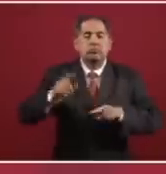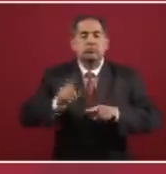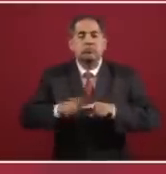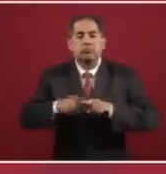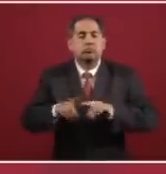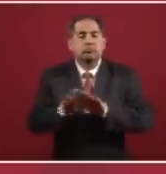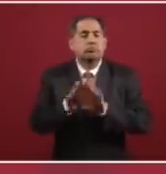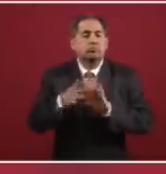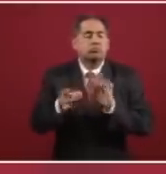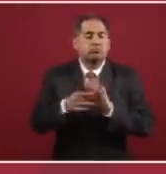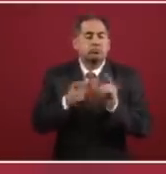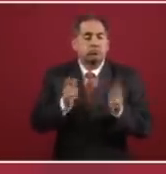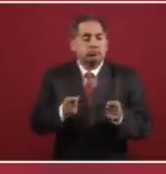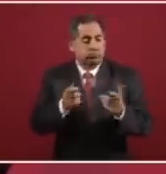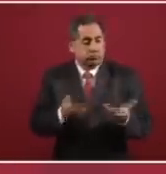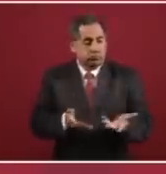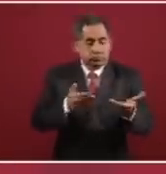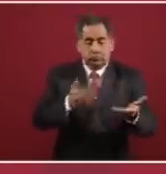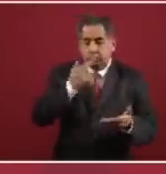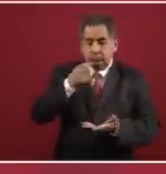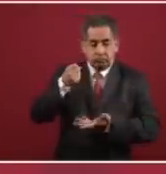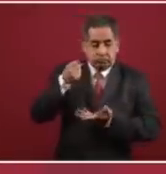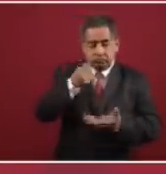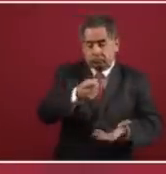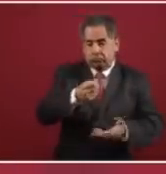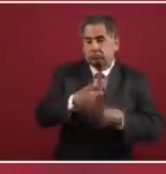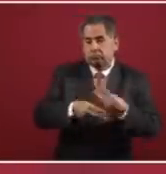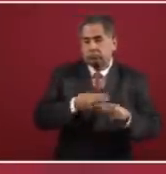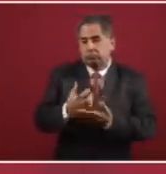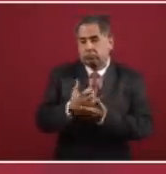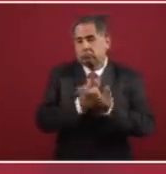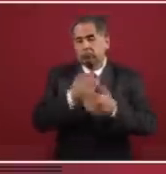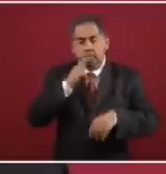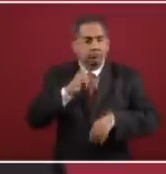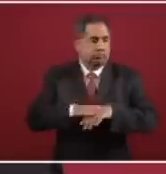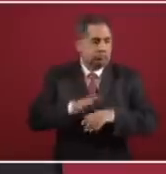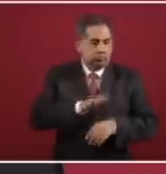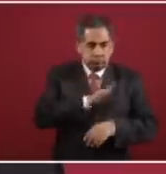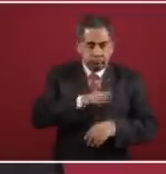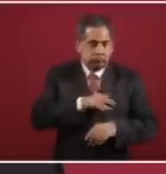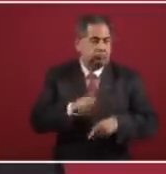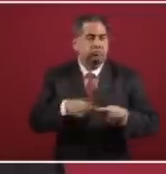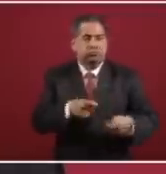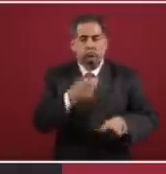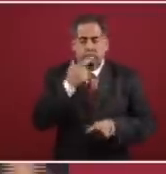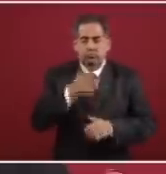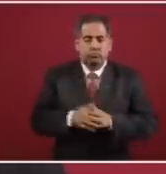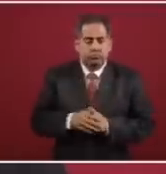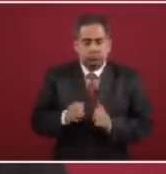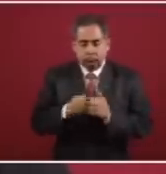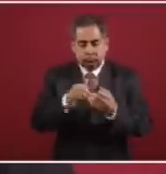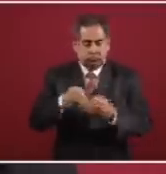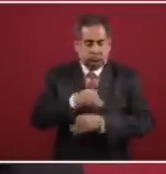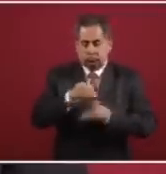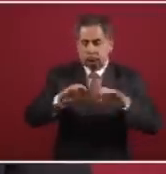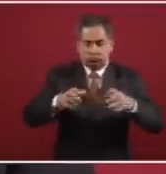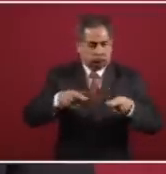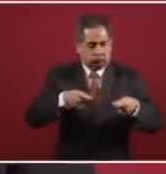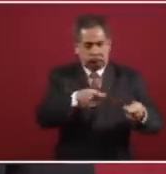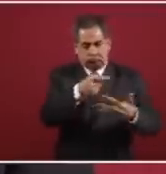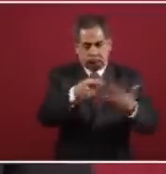que ofrecen mejores precios, mejor calidad en todo sentido.